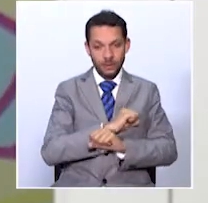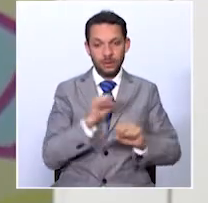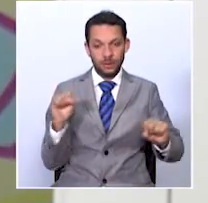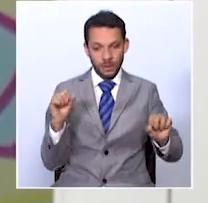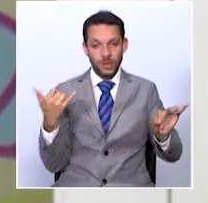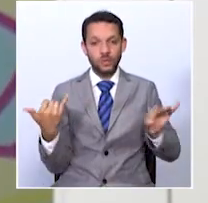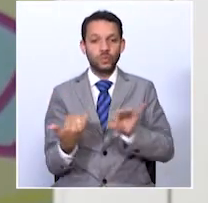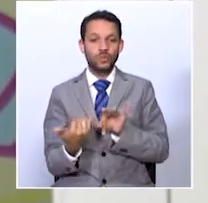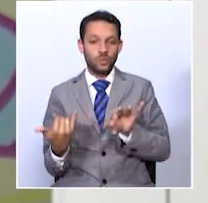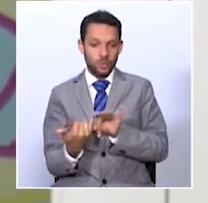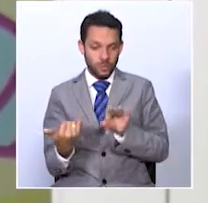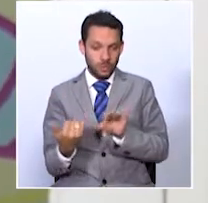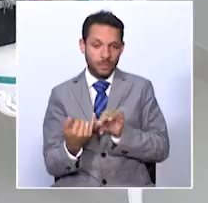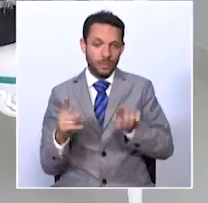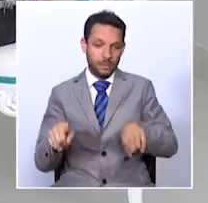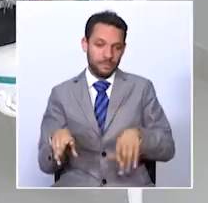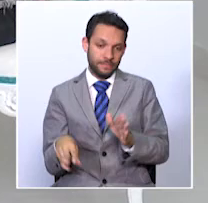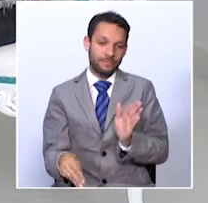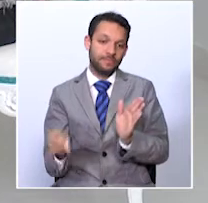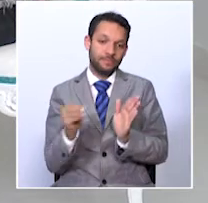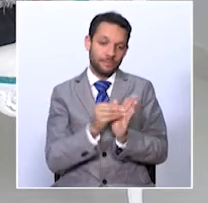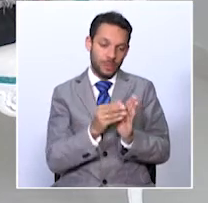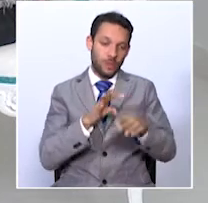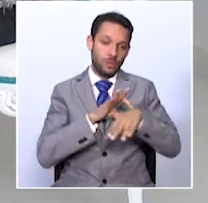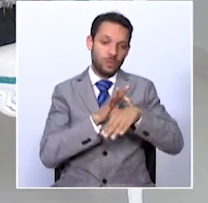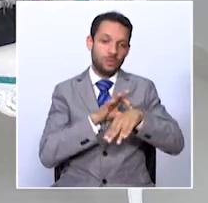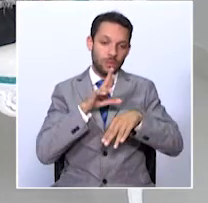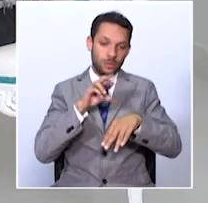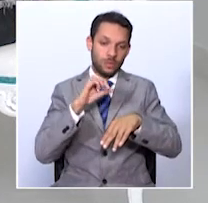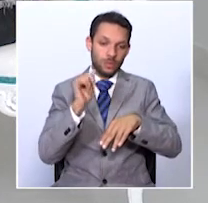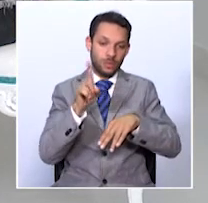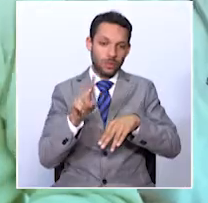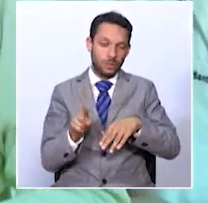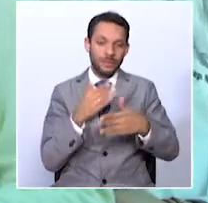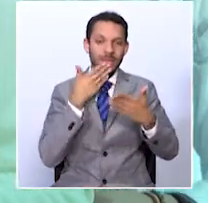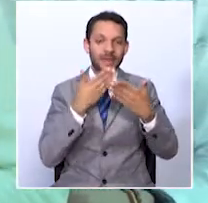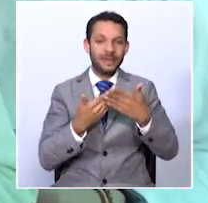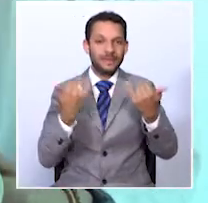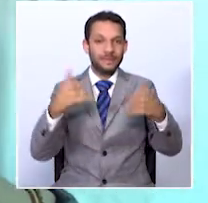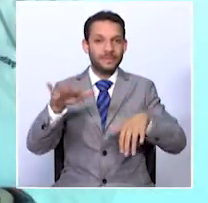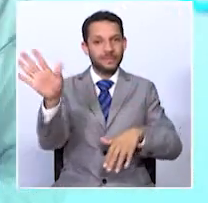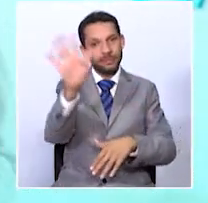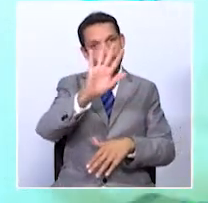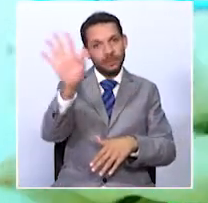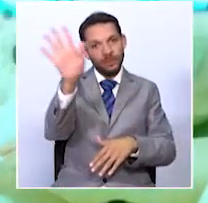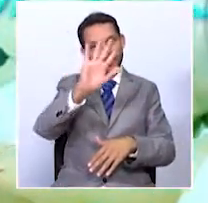y este programa queda grabado en YouTube buscando Jorge Enrique Rojas Quiseno. Felicidades.